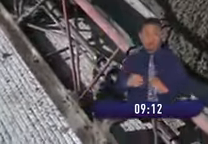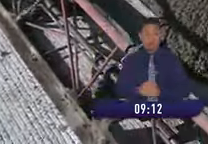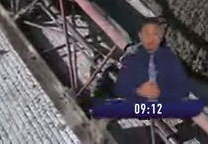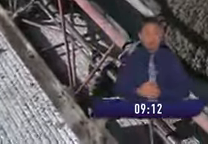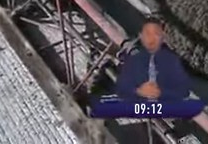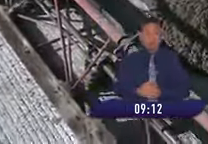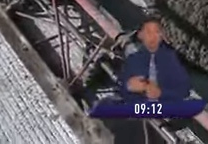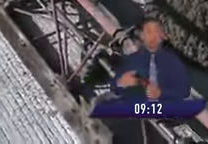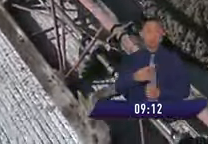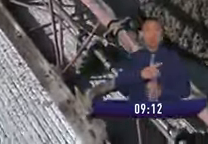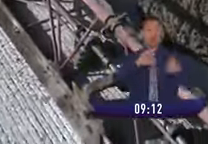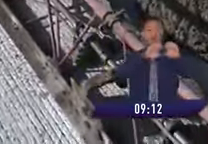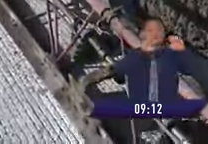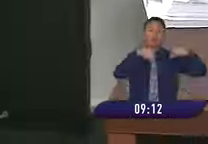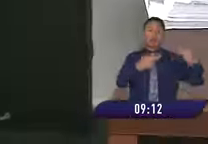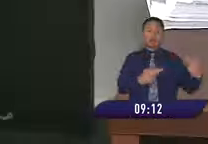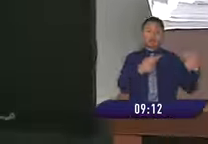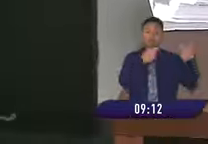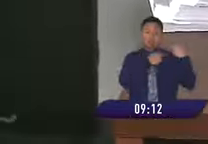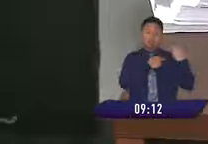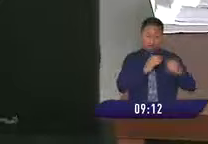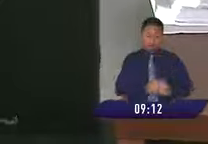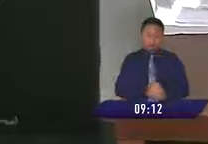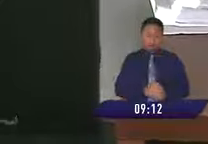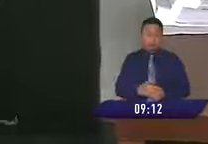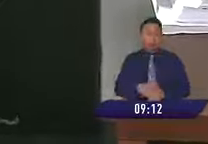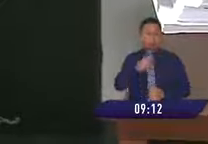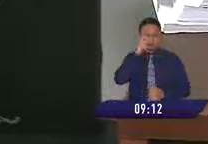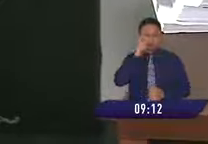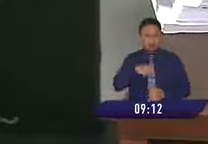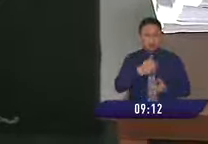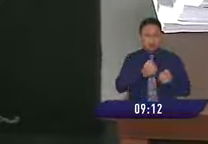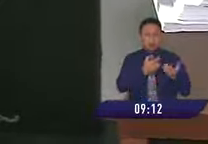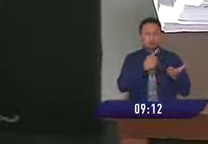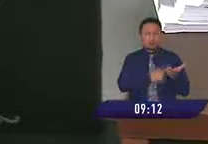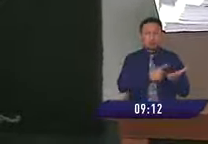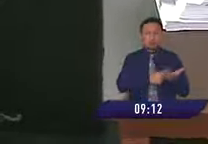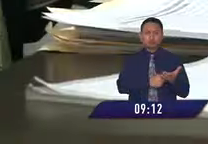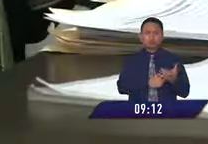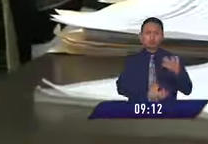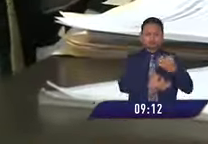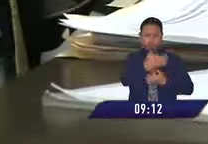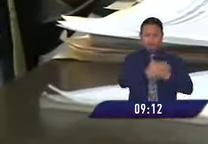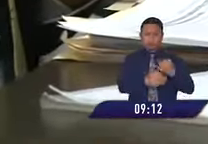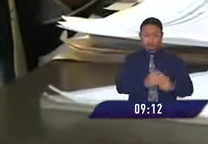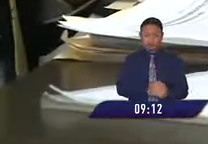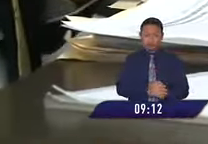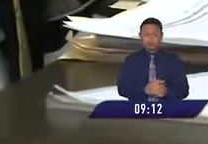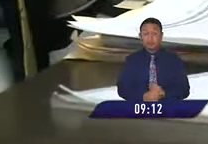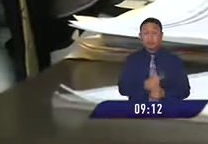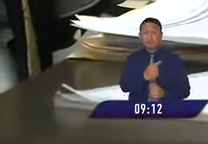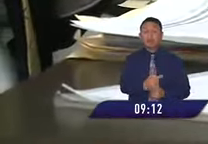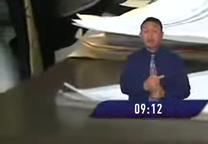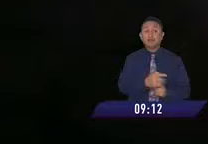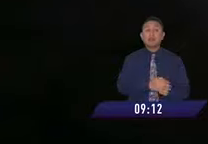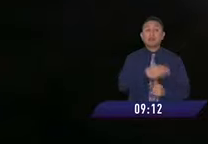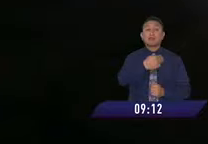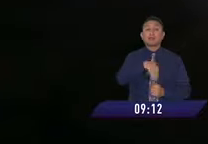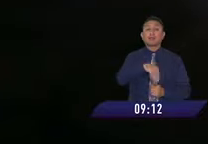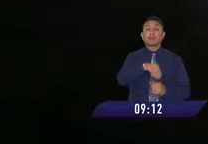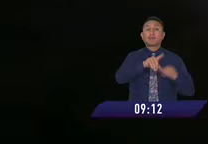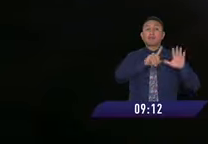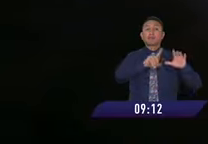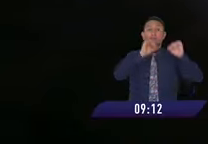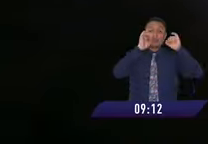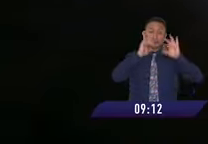que estuvo a cargo de la obra. La Fiscalía informó que la audiencia de formulación de cargos se estableció para el próximo miércoles 6